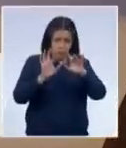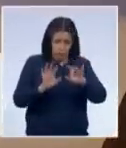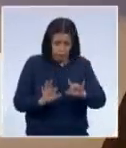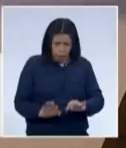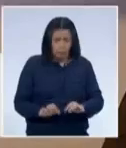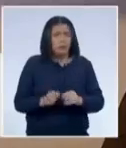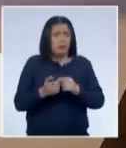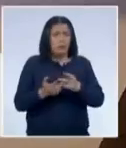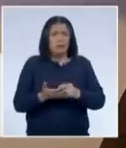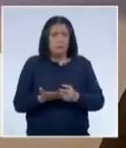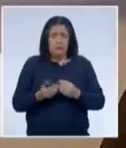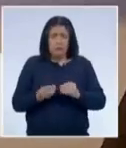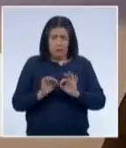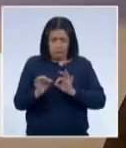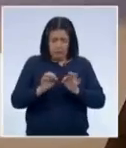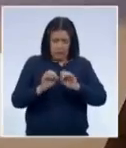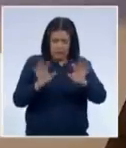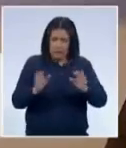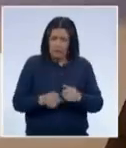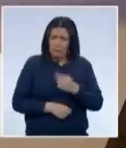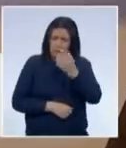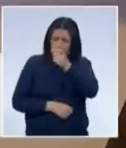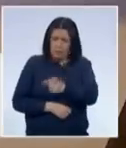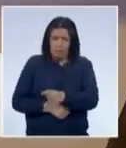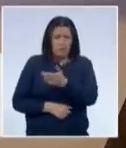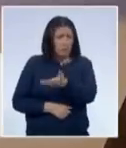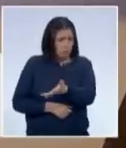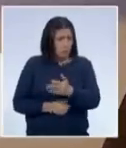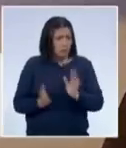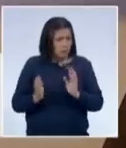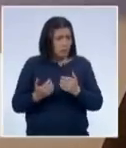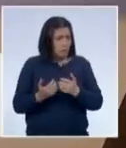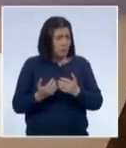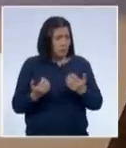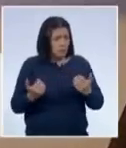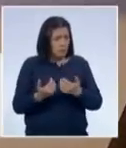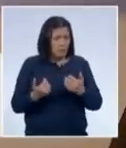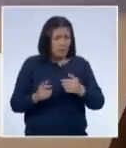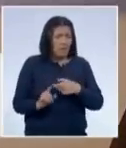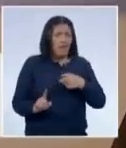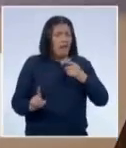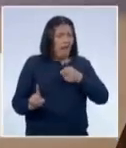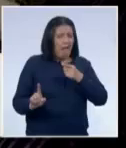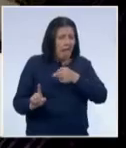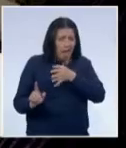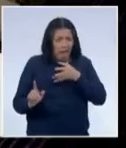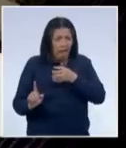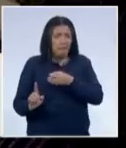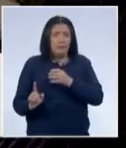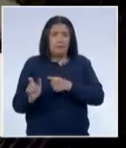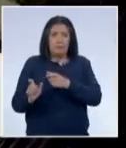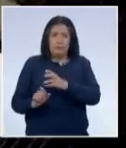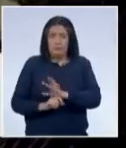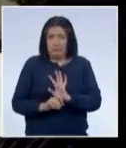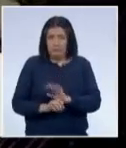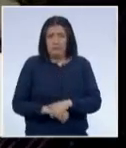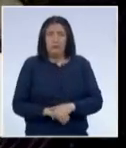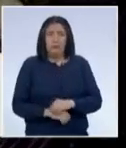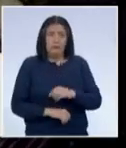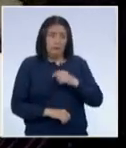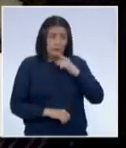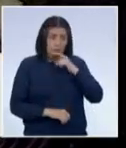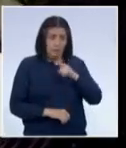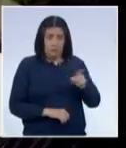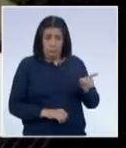poder dejar claro cómo es ella y que se pare el cargamontón al que ella ha sido víctima ellos